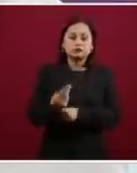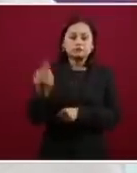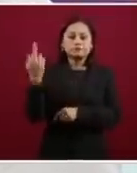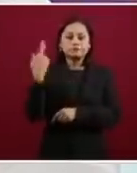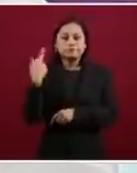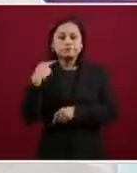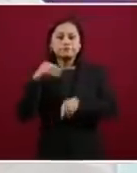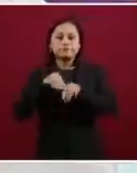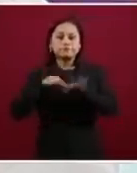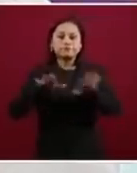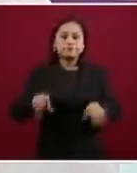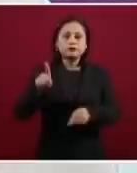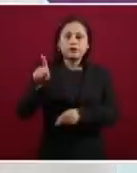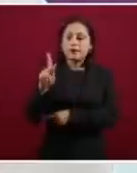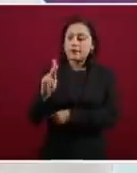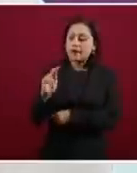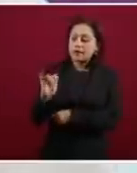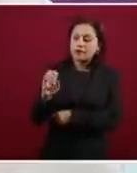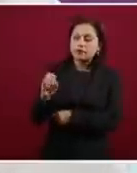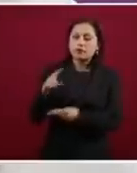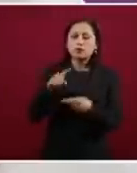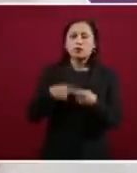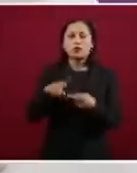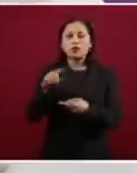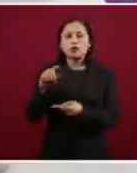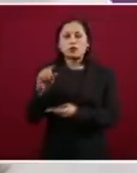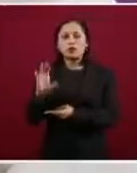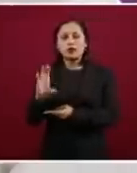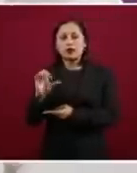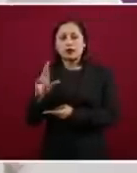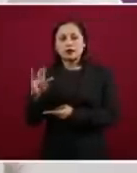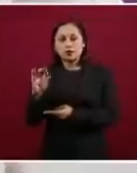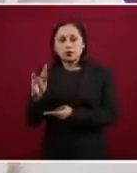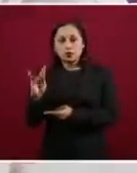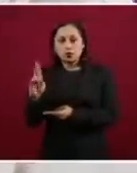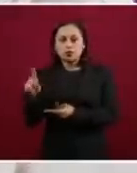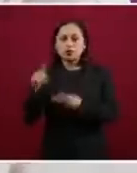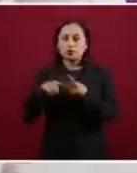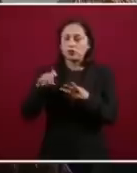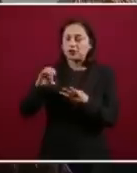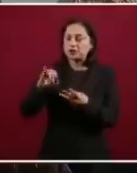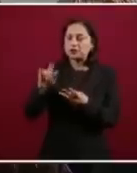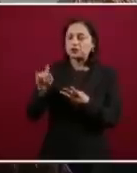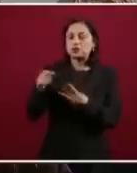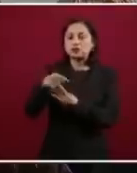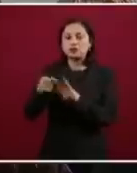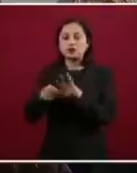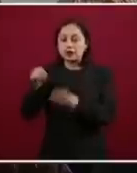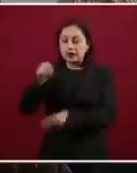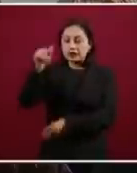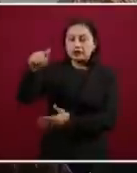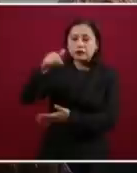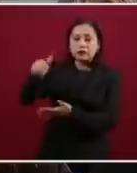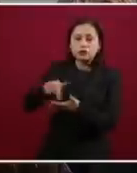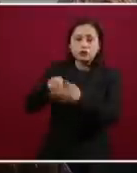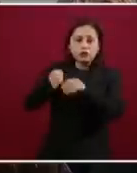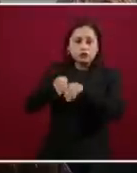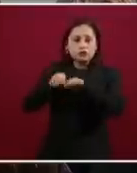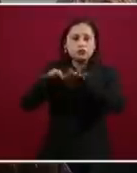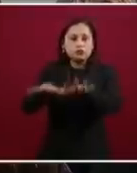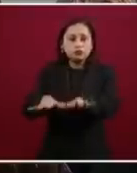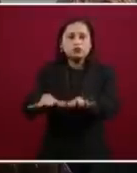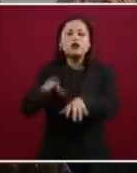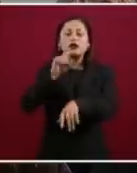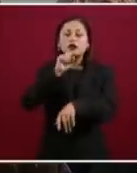en Felipe Carrillo Puerto y en Xpujil. Allí estaremos pues difundiendo, y se realizarán a fines de